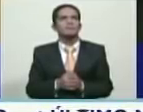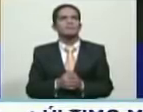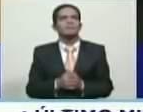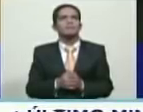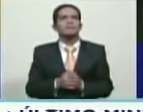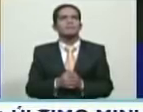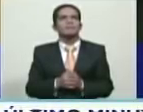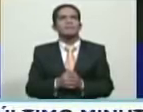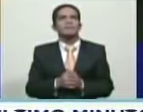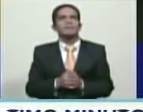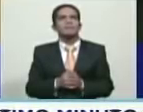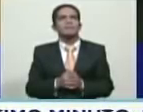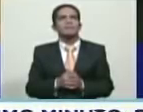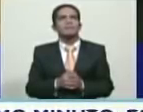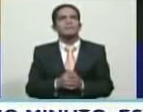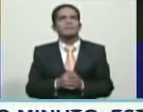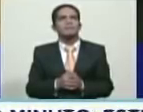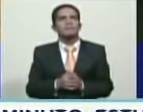And